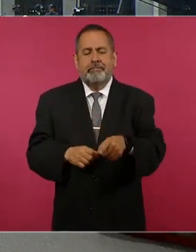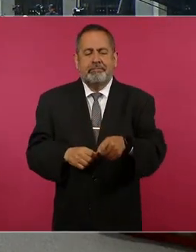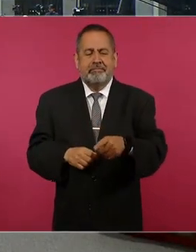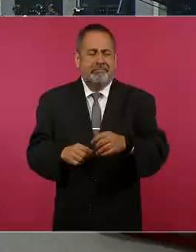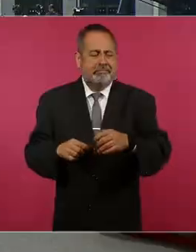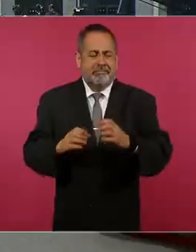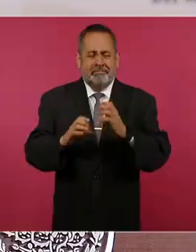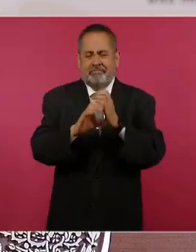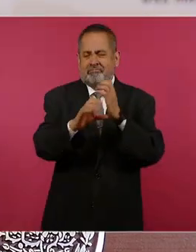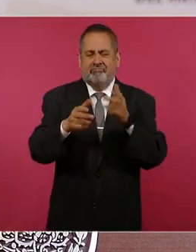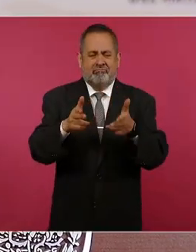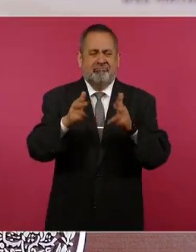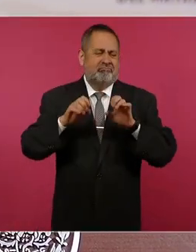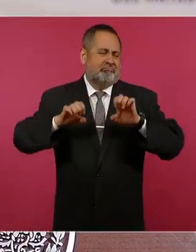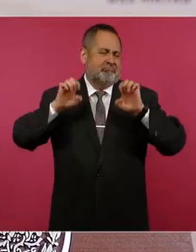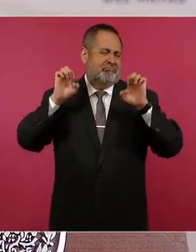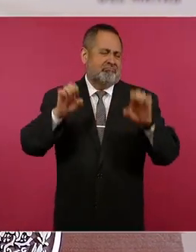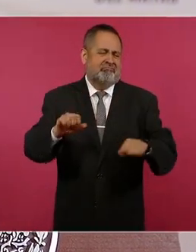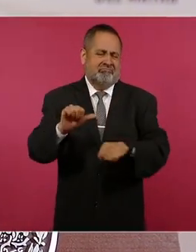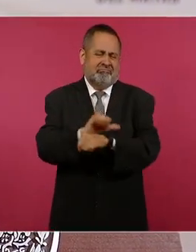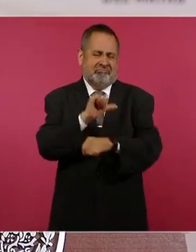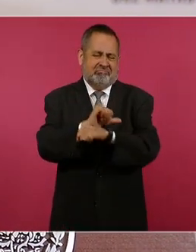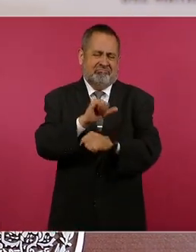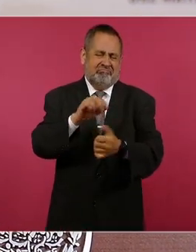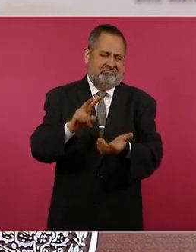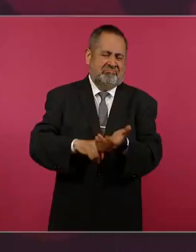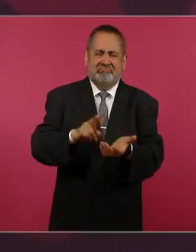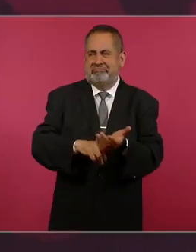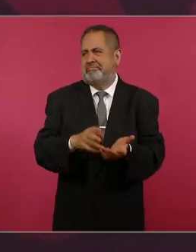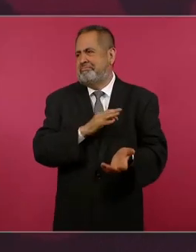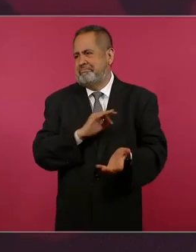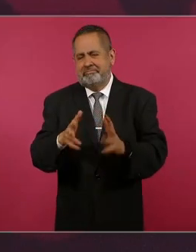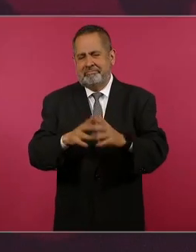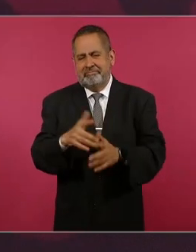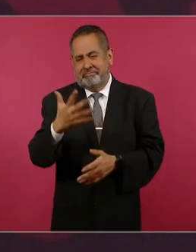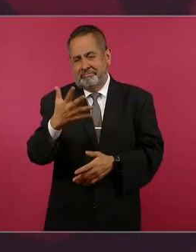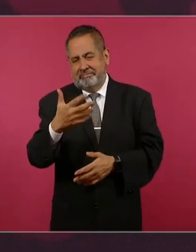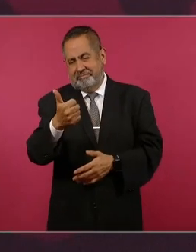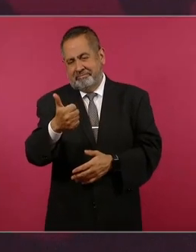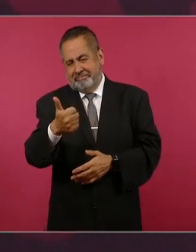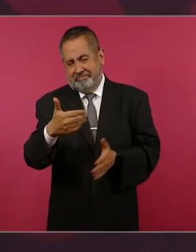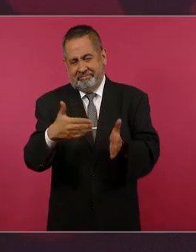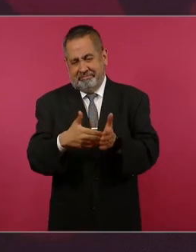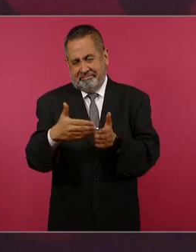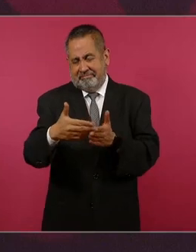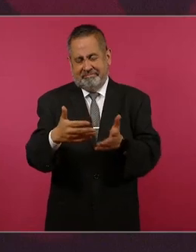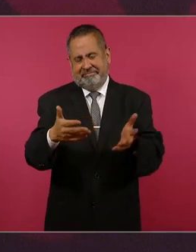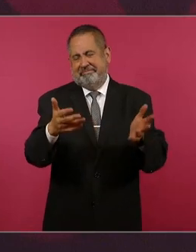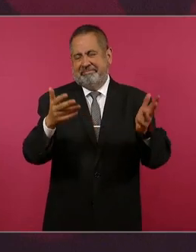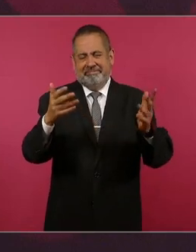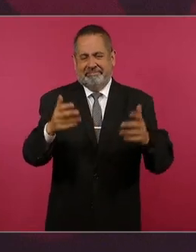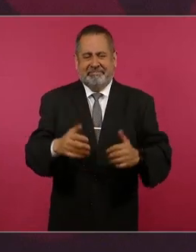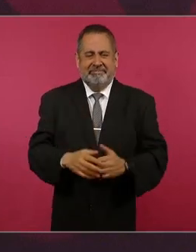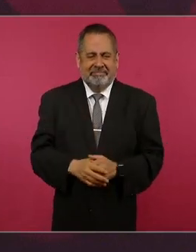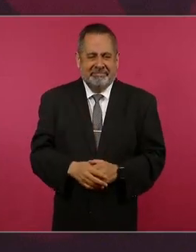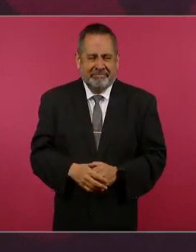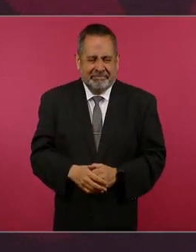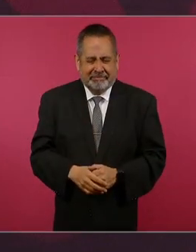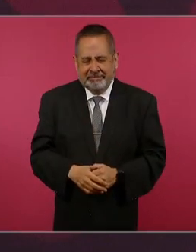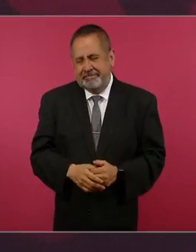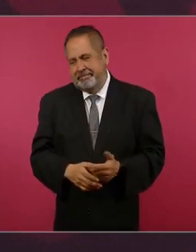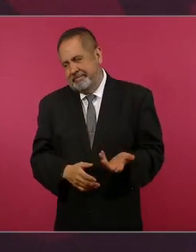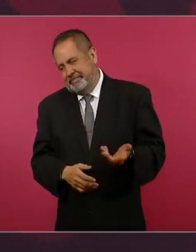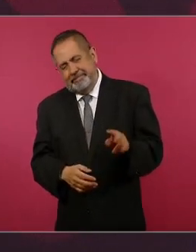camioneta, un coche que vale cinco o seis millones